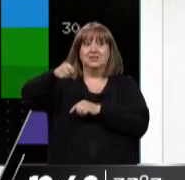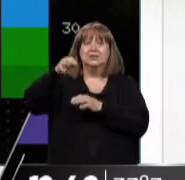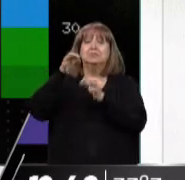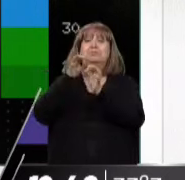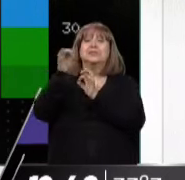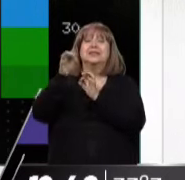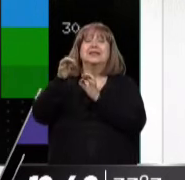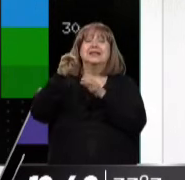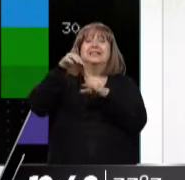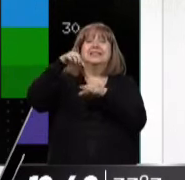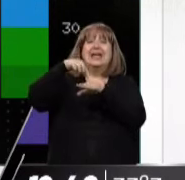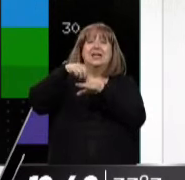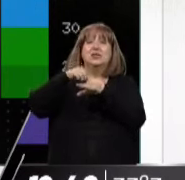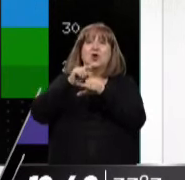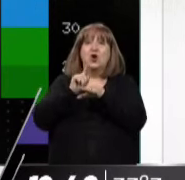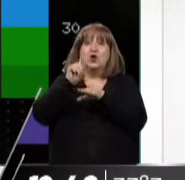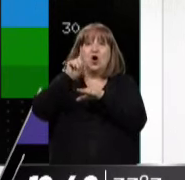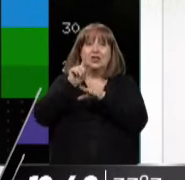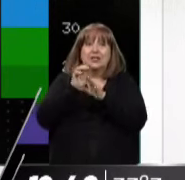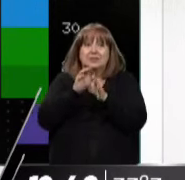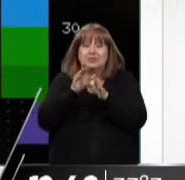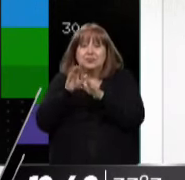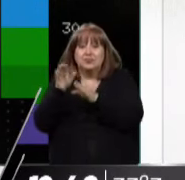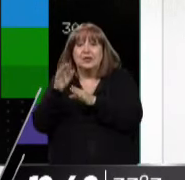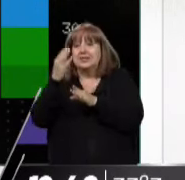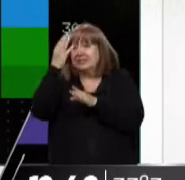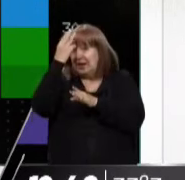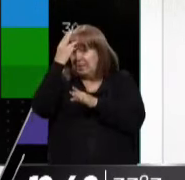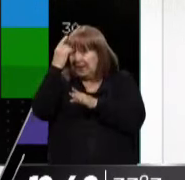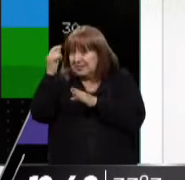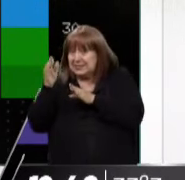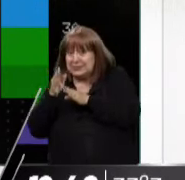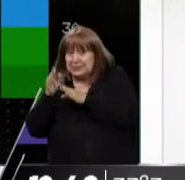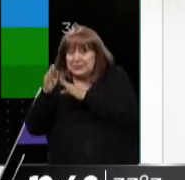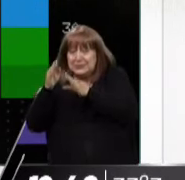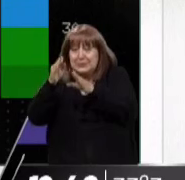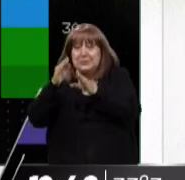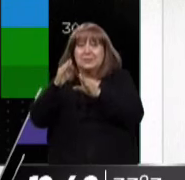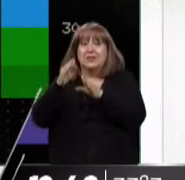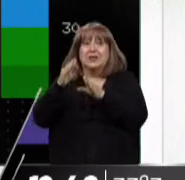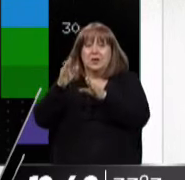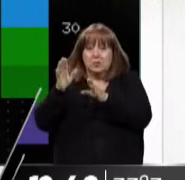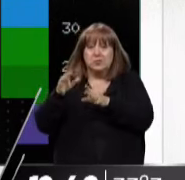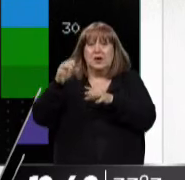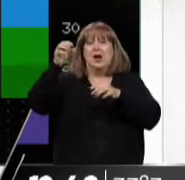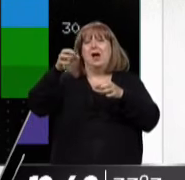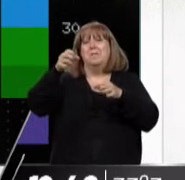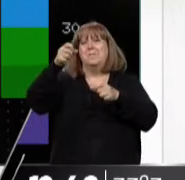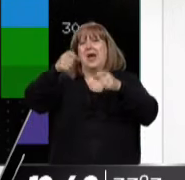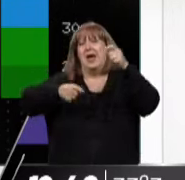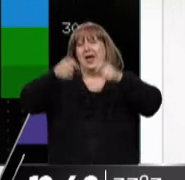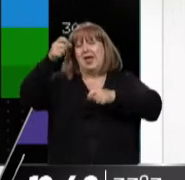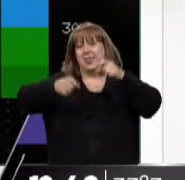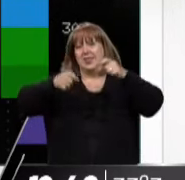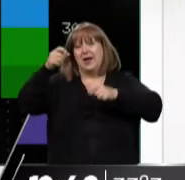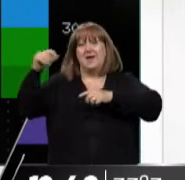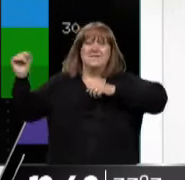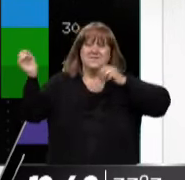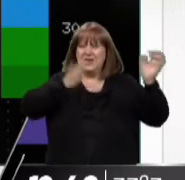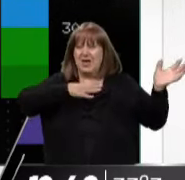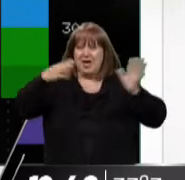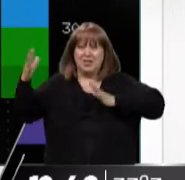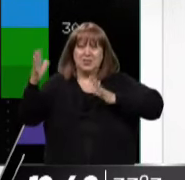norte de la provincia y la celda se traslada, pasó por San Martín, por parte del oasis productivo, descargando granizo con vientos